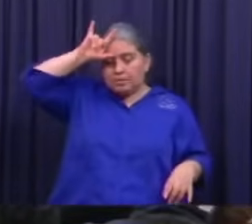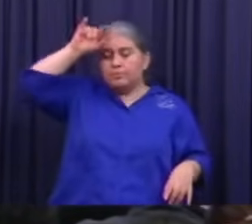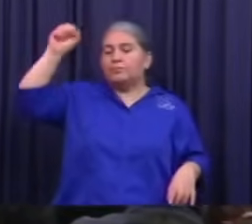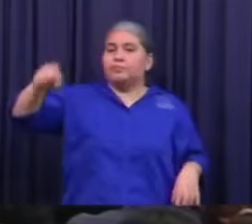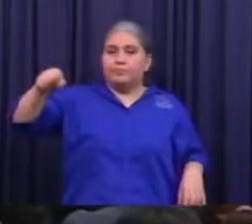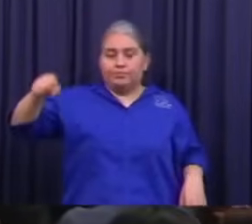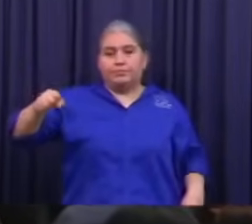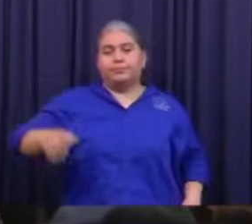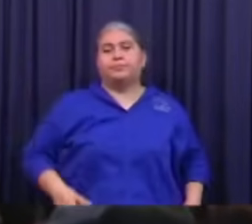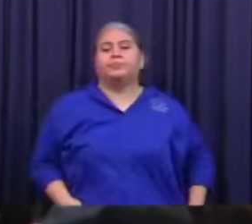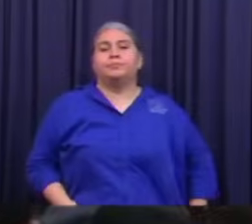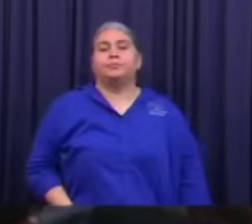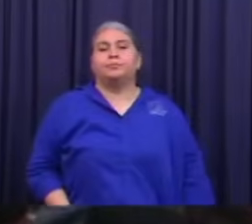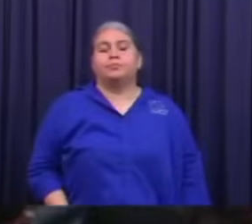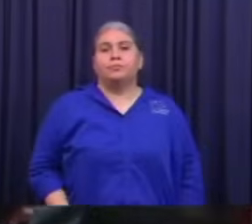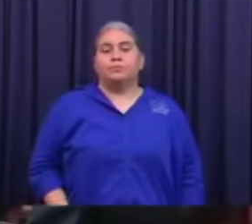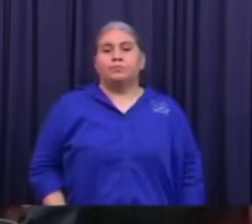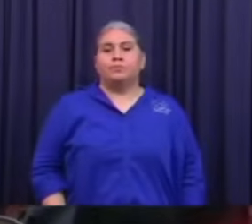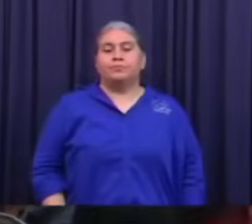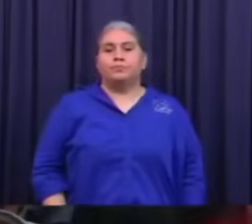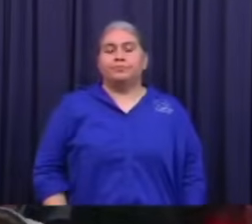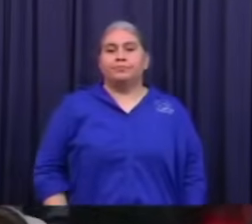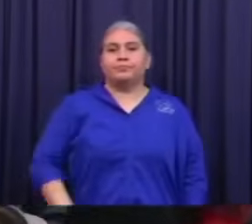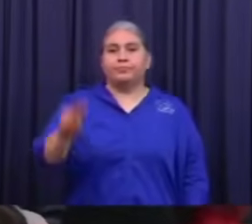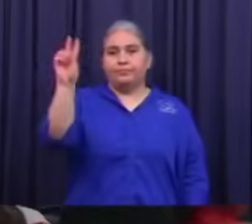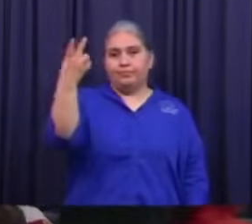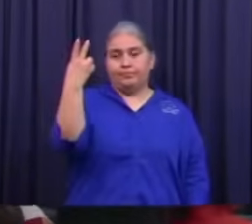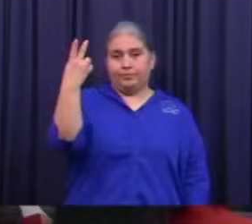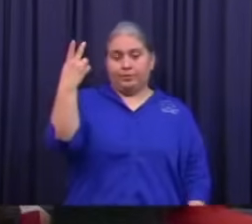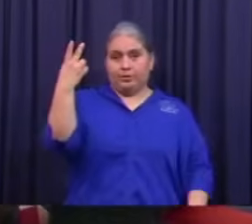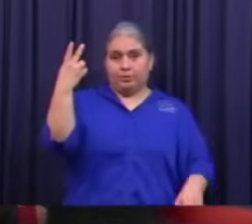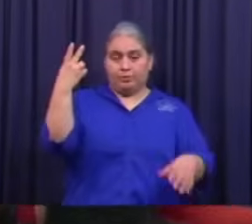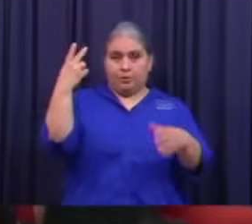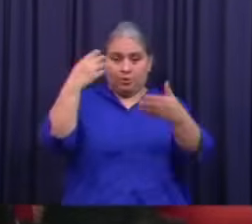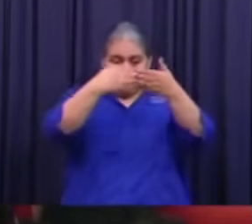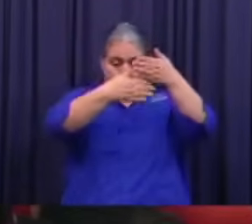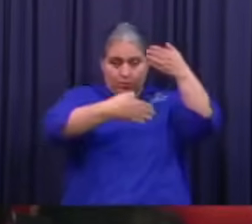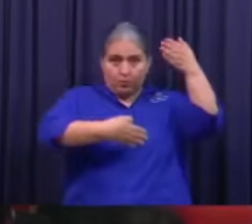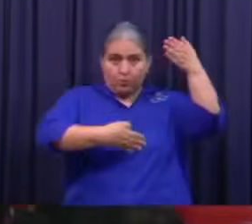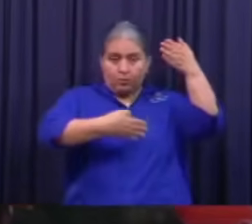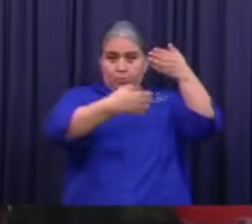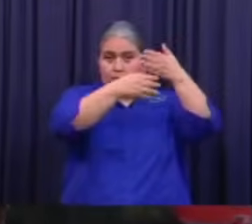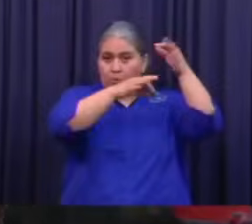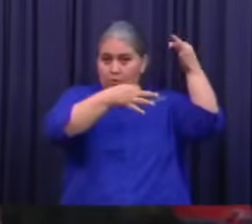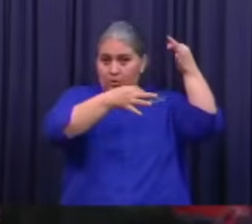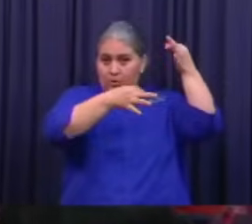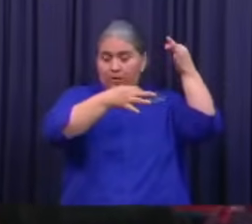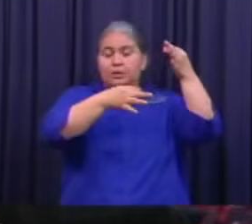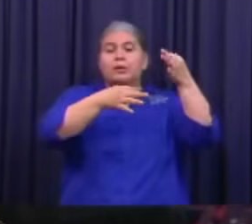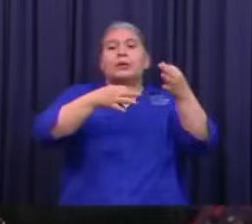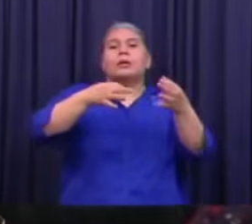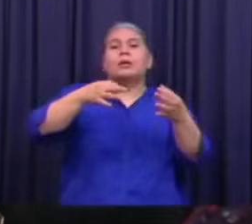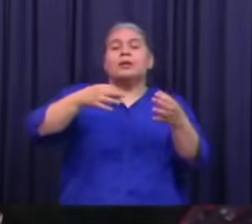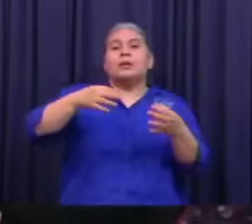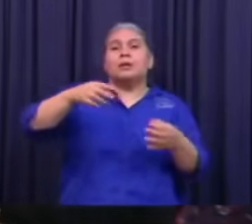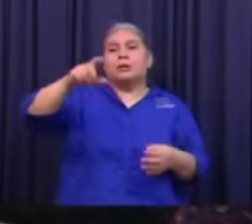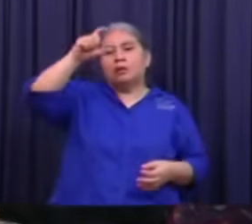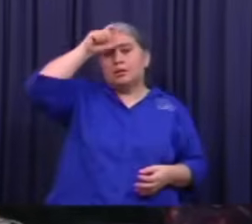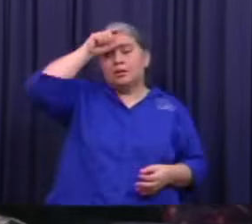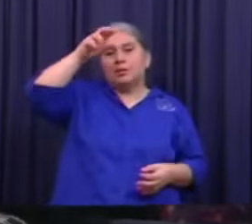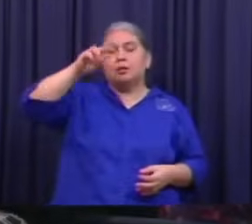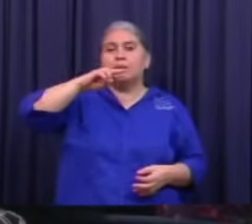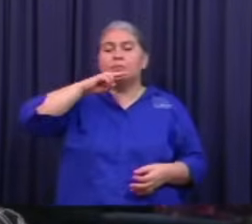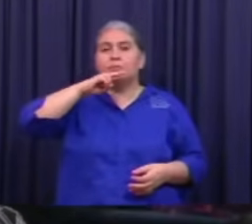sí Entonces cuando Pablo en la segunda carta mira que que lo tienen contra la